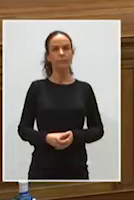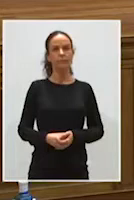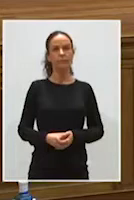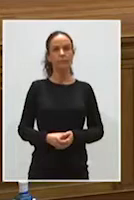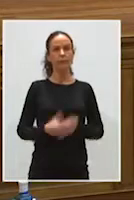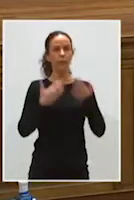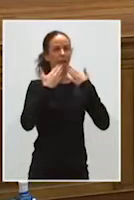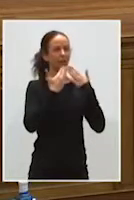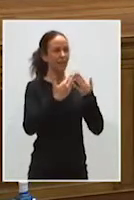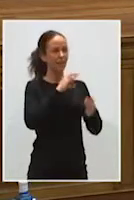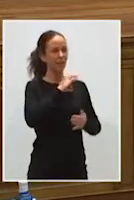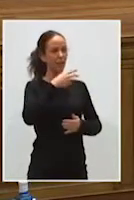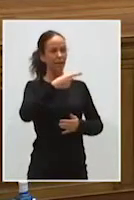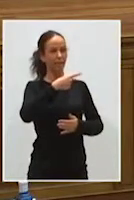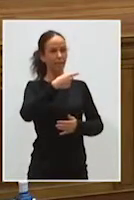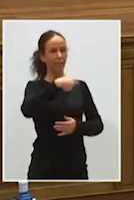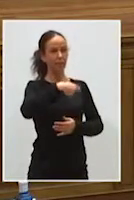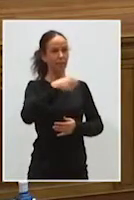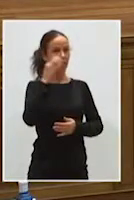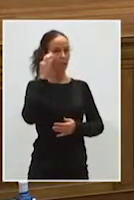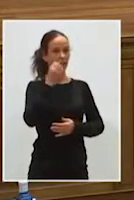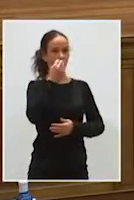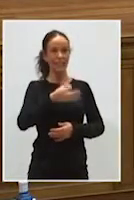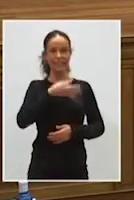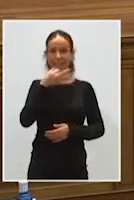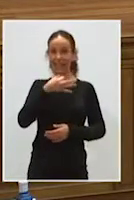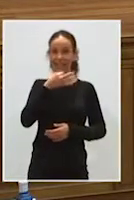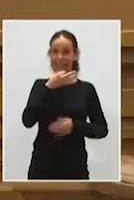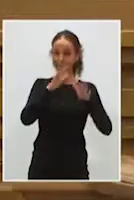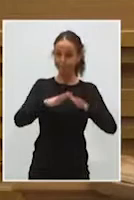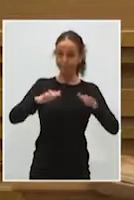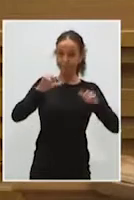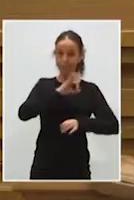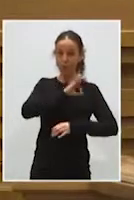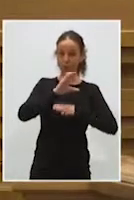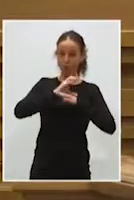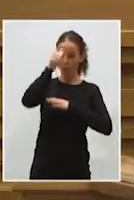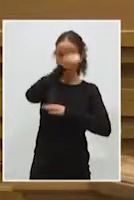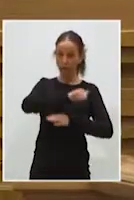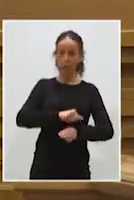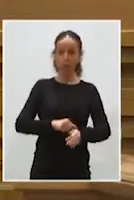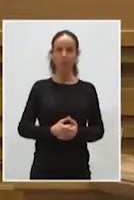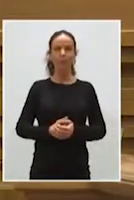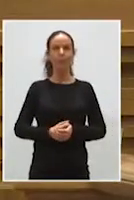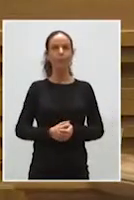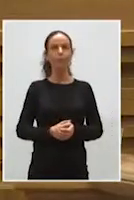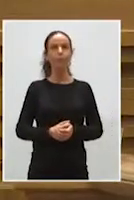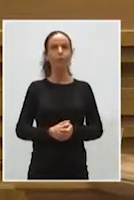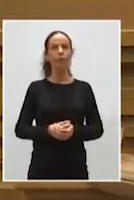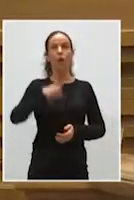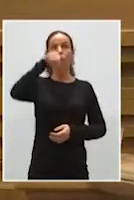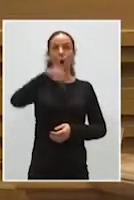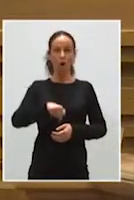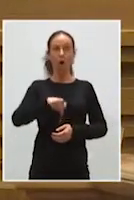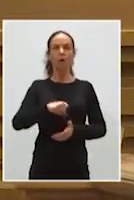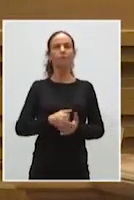el presidente del partido popular de castilla-la mancha paco núñez ha advertido hoy que castilla-la mancha es la tercera comunidad que mayor renta ha perdido de todo el país en lo que